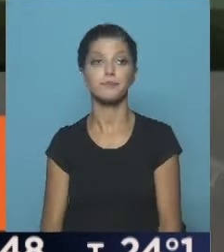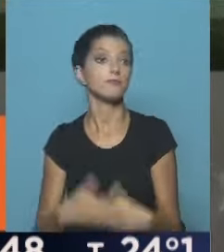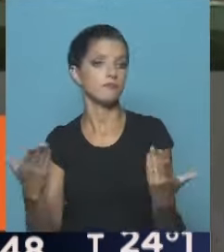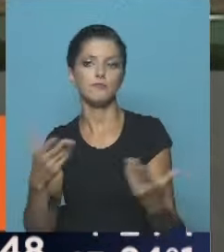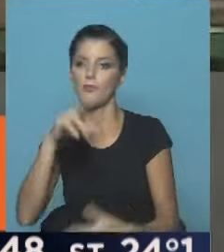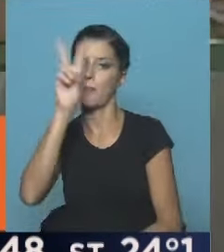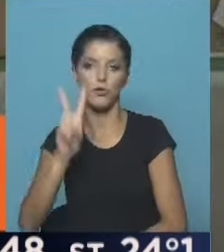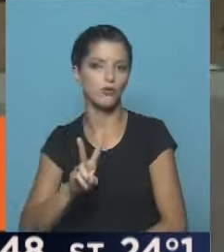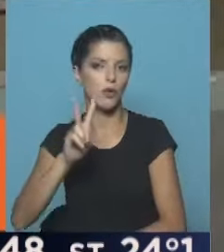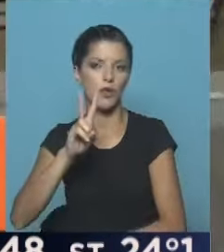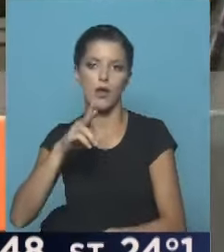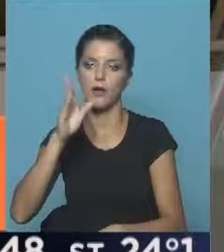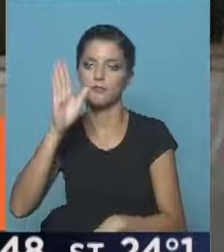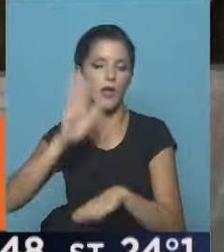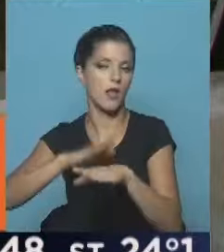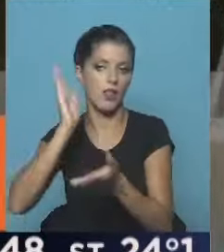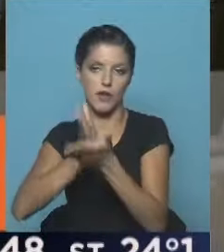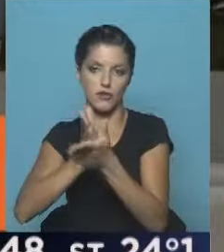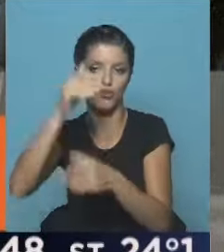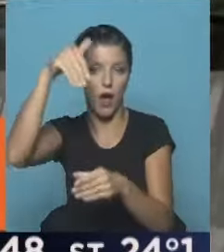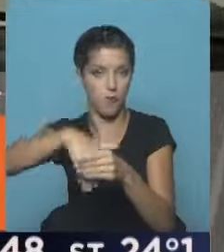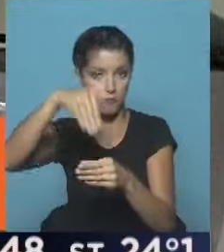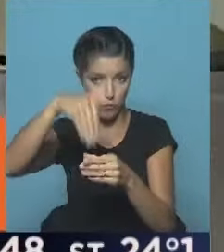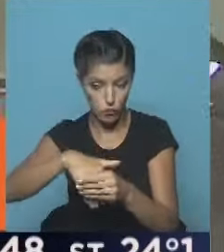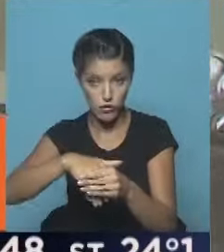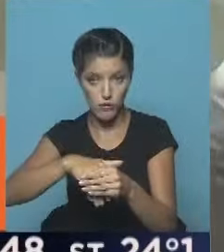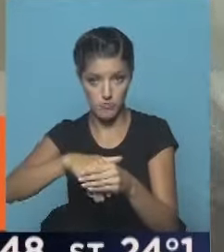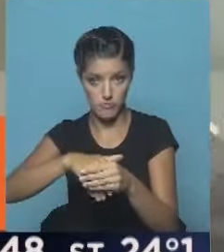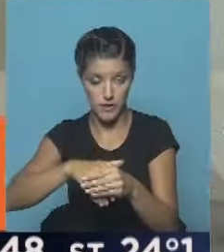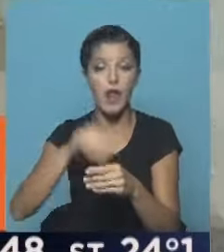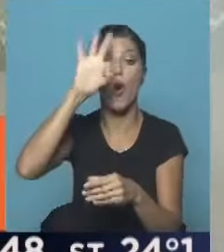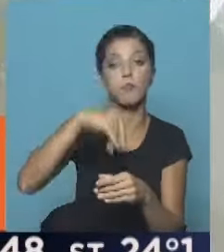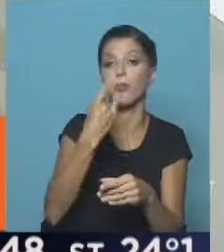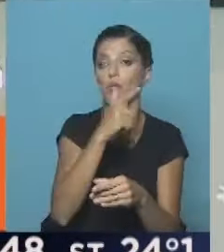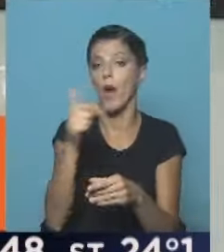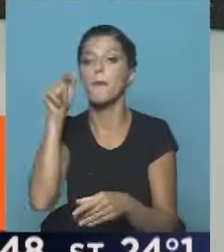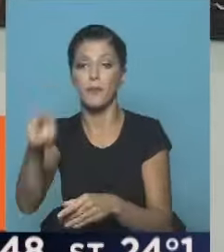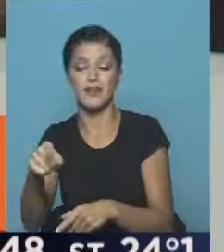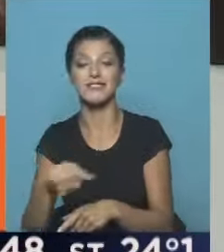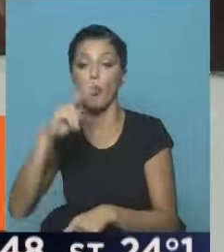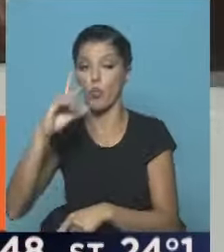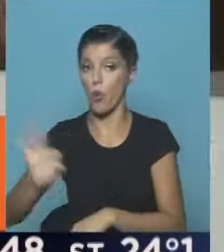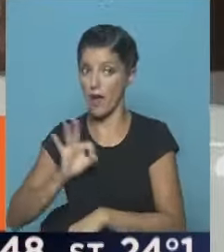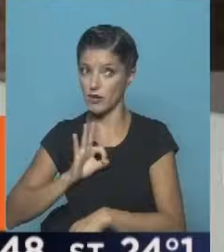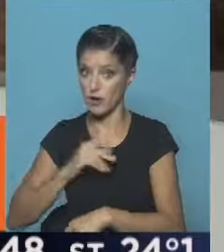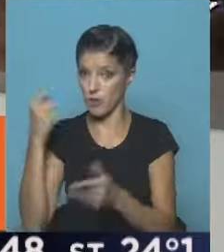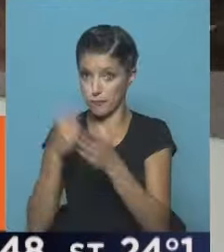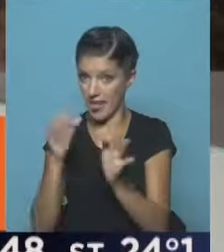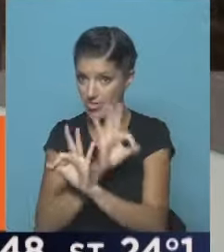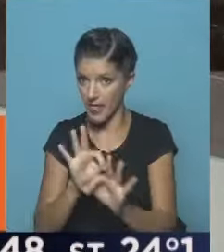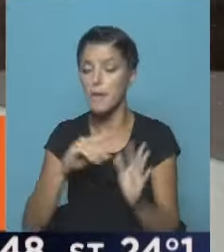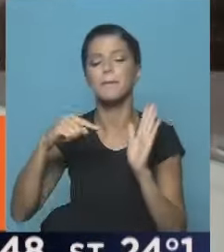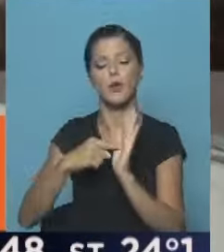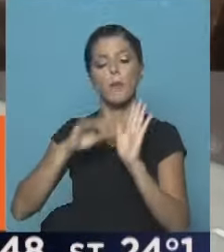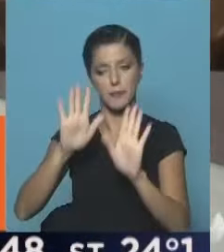voto en Naciones Unidas porque dejó de pagar su cuota por segundo año consecutivo. Pero dentro de Venezuela, Maduro tiene otras deudas. Una